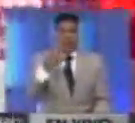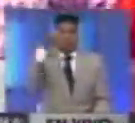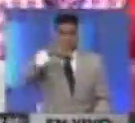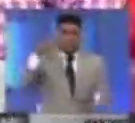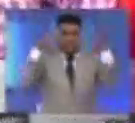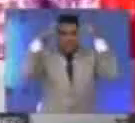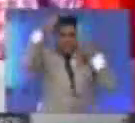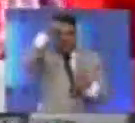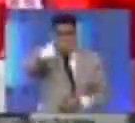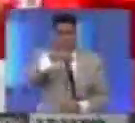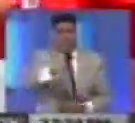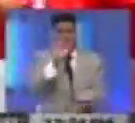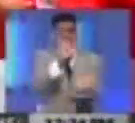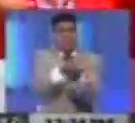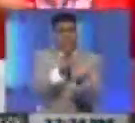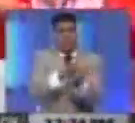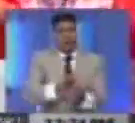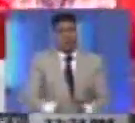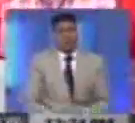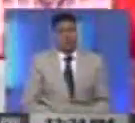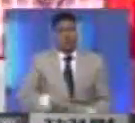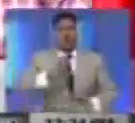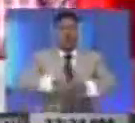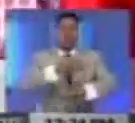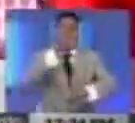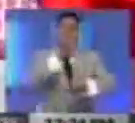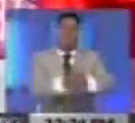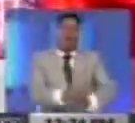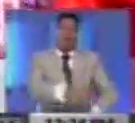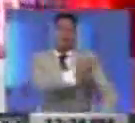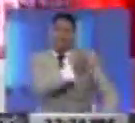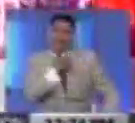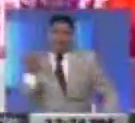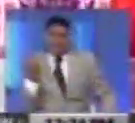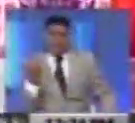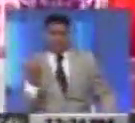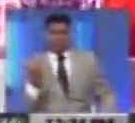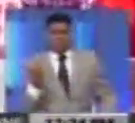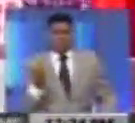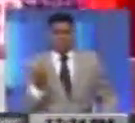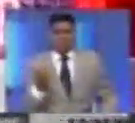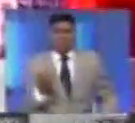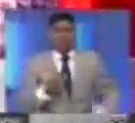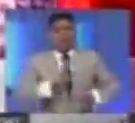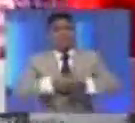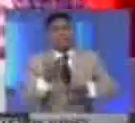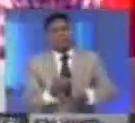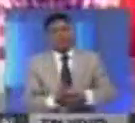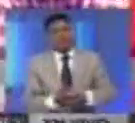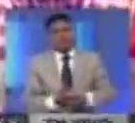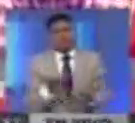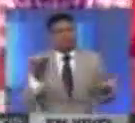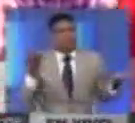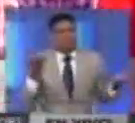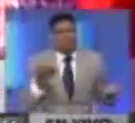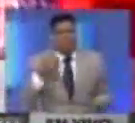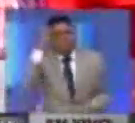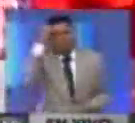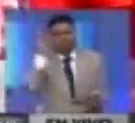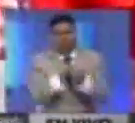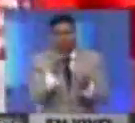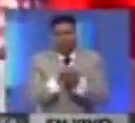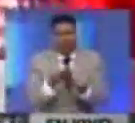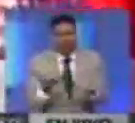Esparta no rodó por culpa de ellos porque son unos incapaces son unos inos son unos